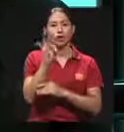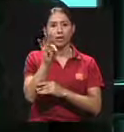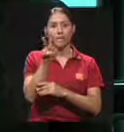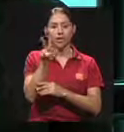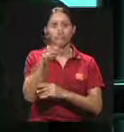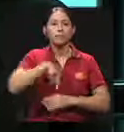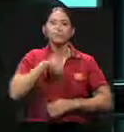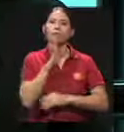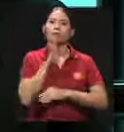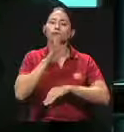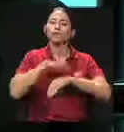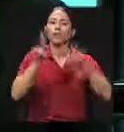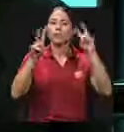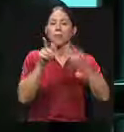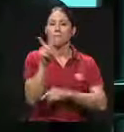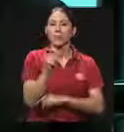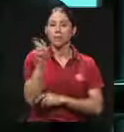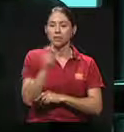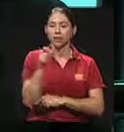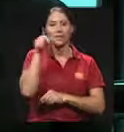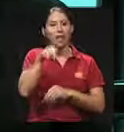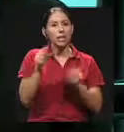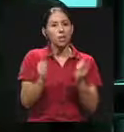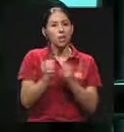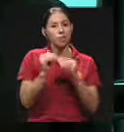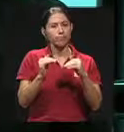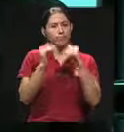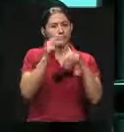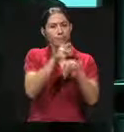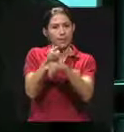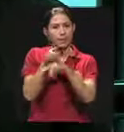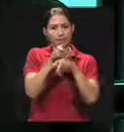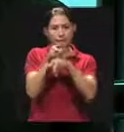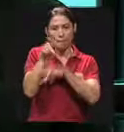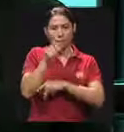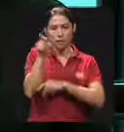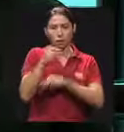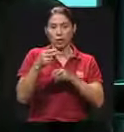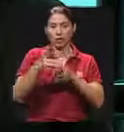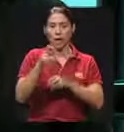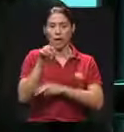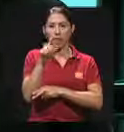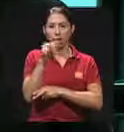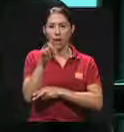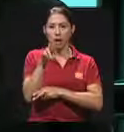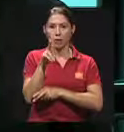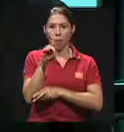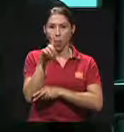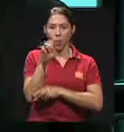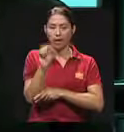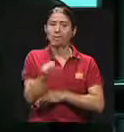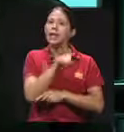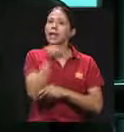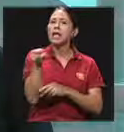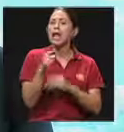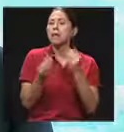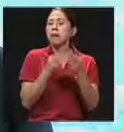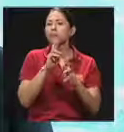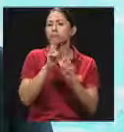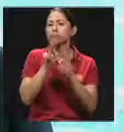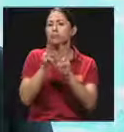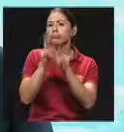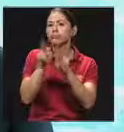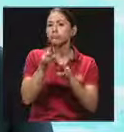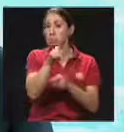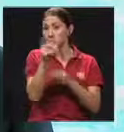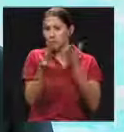TV. Estamos hablando sobre pensiones y nos encontramos con el superintendente de pensiones, don Edgar Robles, que nos va a evacuar las principales